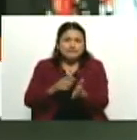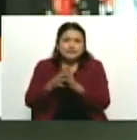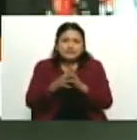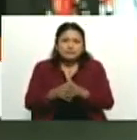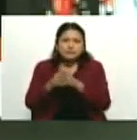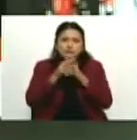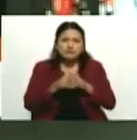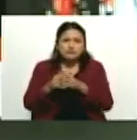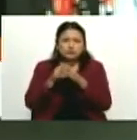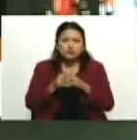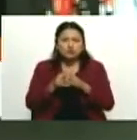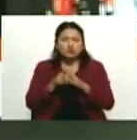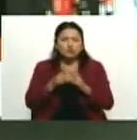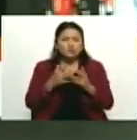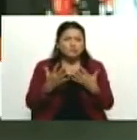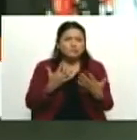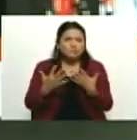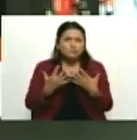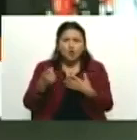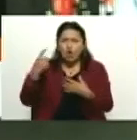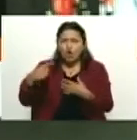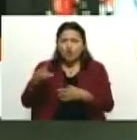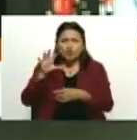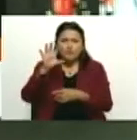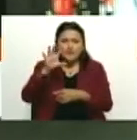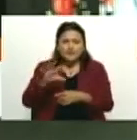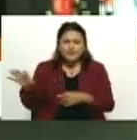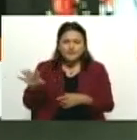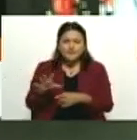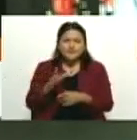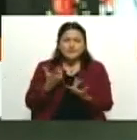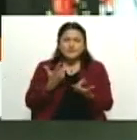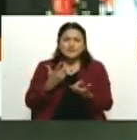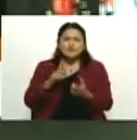nadie a su alrededor tenga opinión propia.